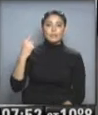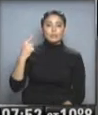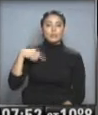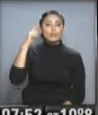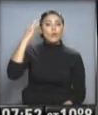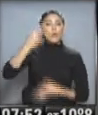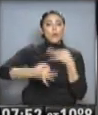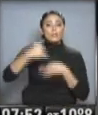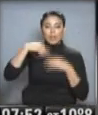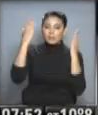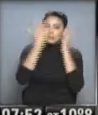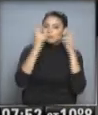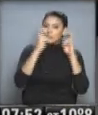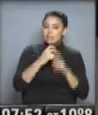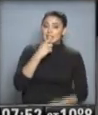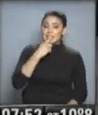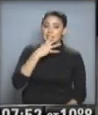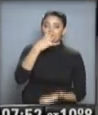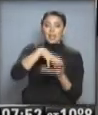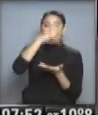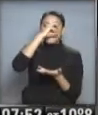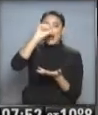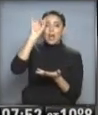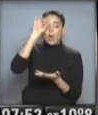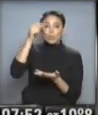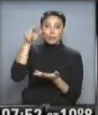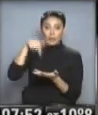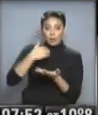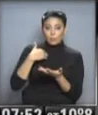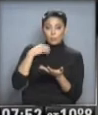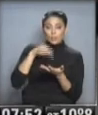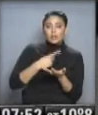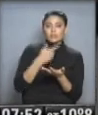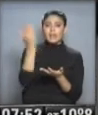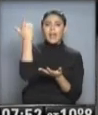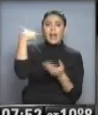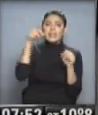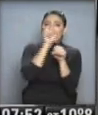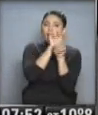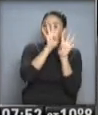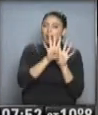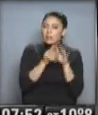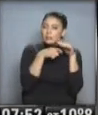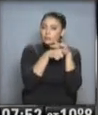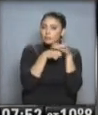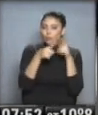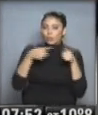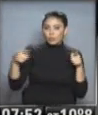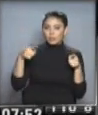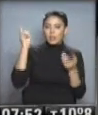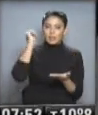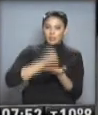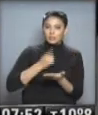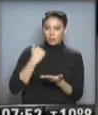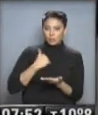La justicia investiga si en la Embajada de Uruguay en Buenos Aires funcionó una cárcel clandestina durante la época de la